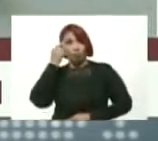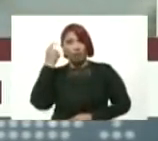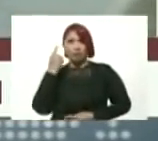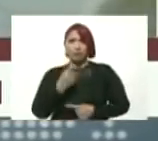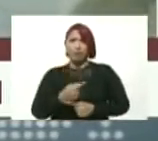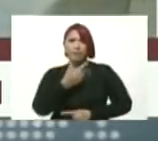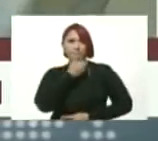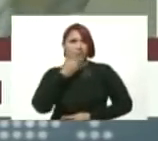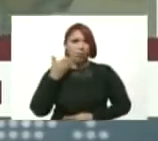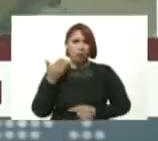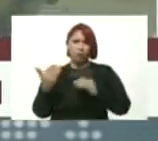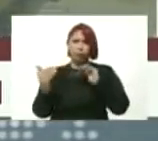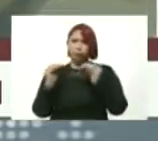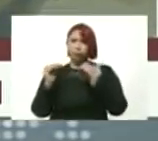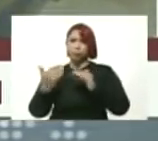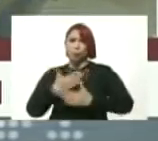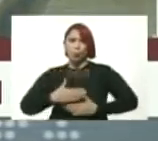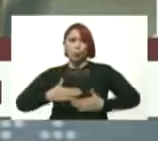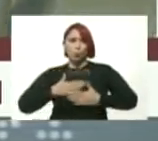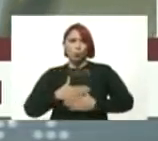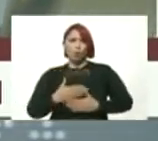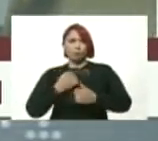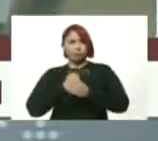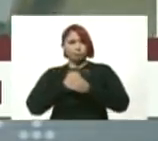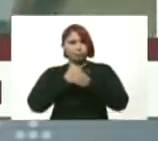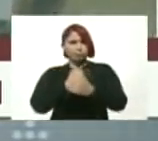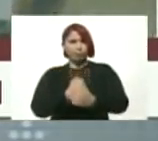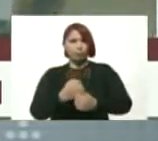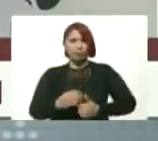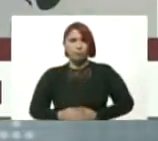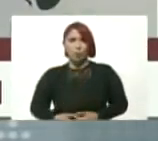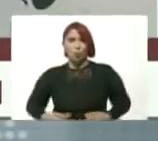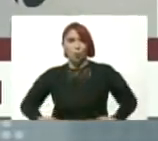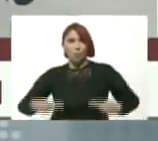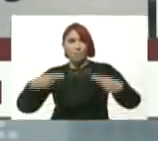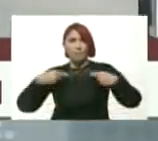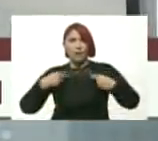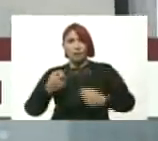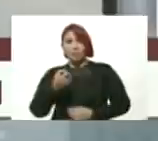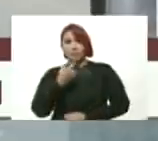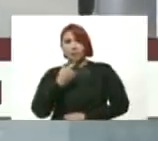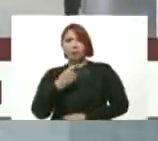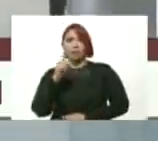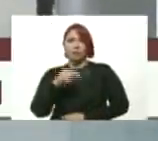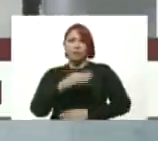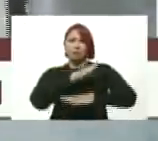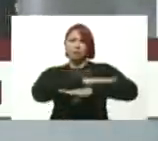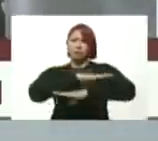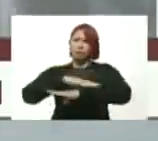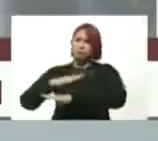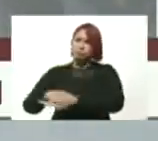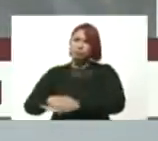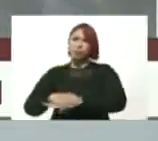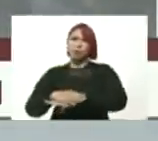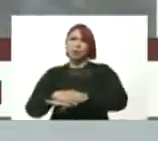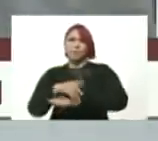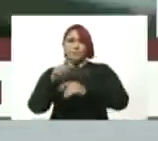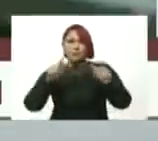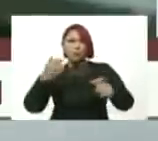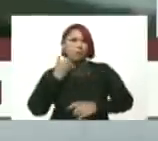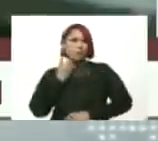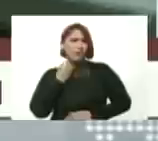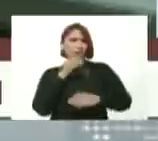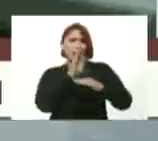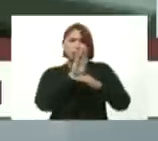calidad ética amorosa humana de tratamiento del paciente del tratamiento de